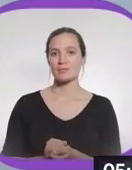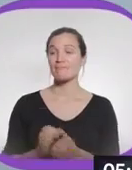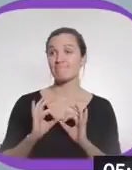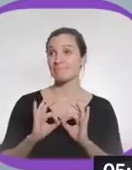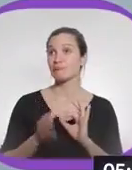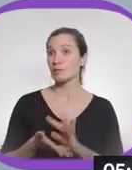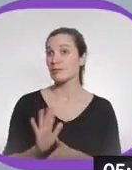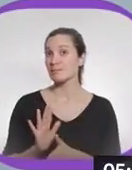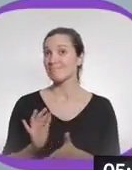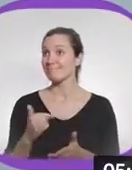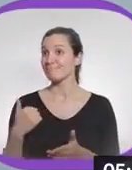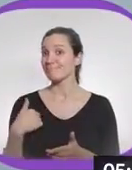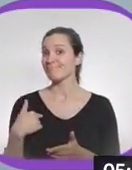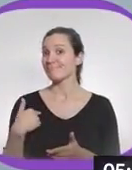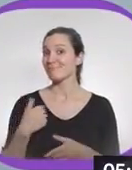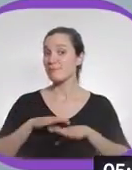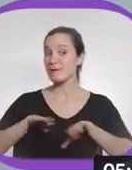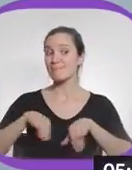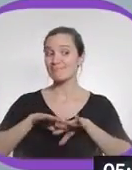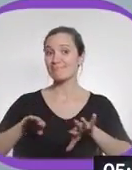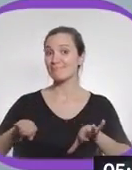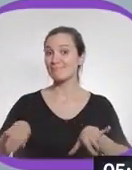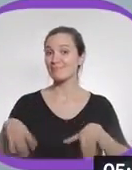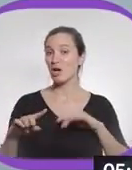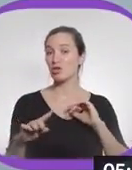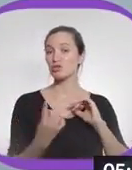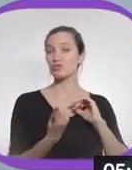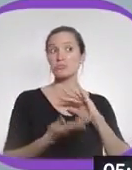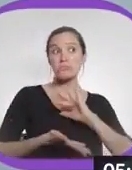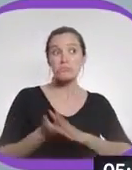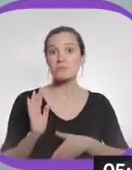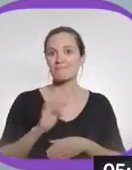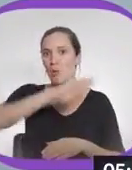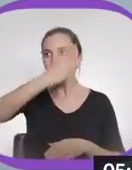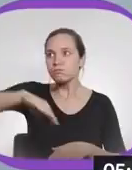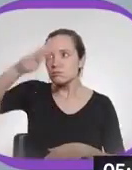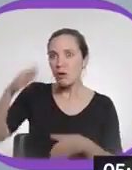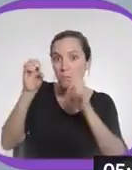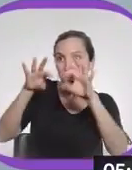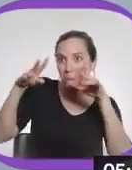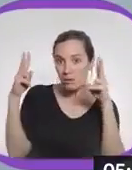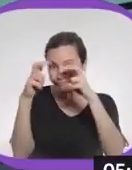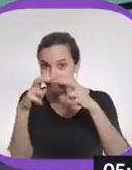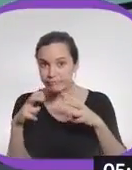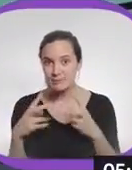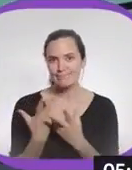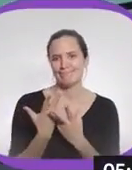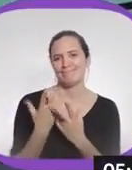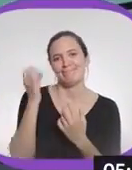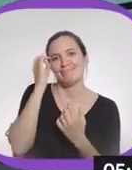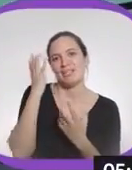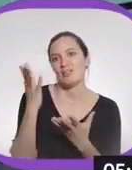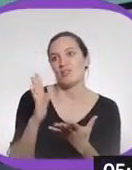Si te vas de vacaciones, ¿te importaría si voy a un parque de atracciones desolado e investigo una montaña rusa embrujada? ¿Qué? ¡No! ¡Lo